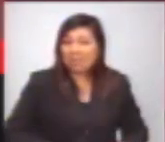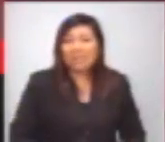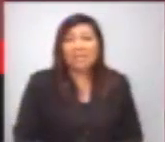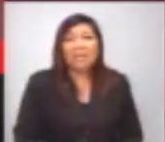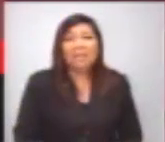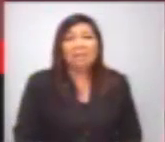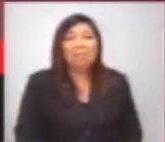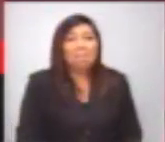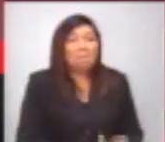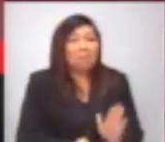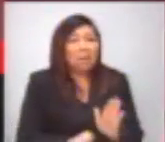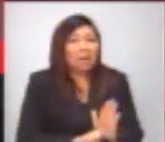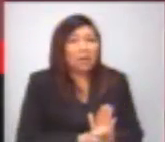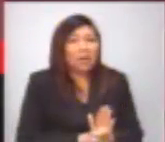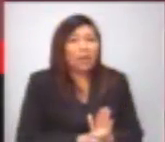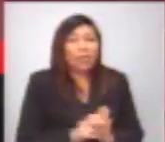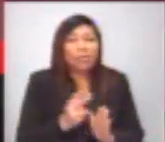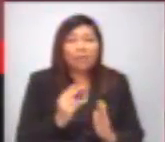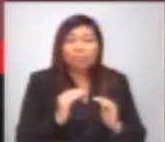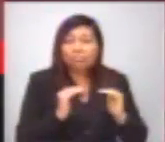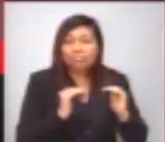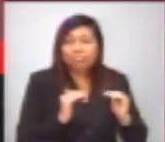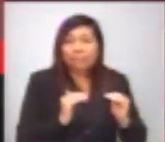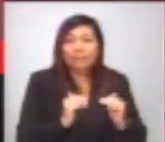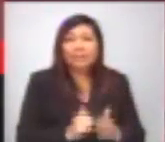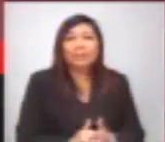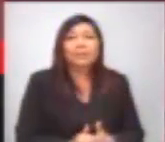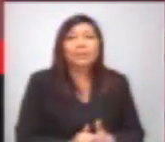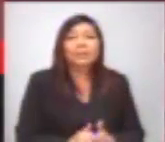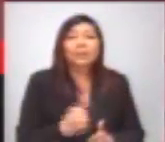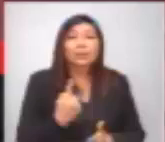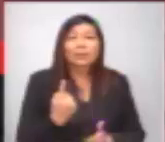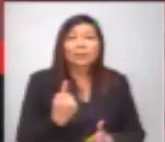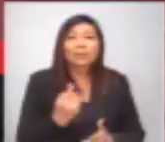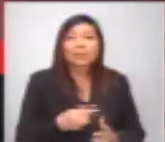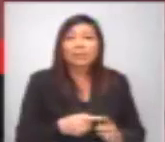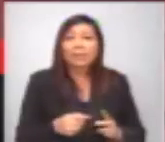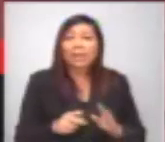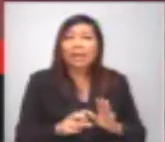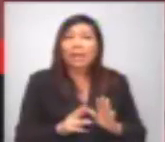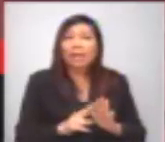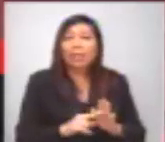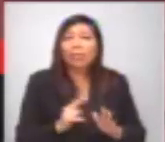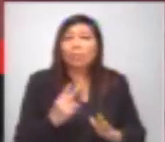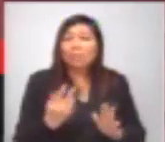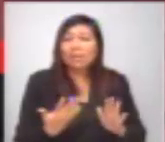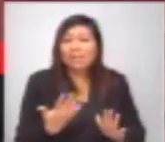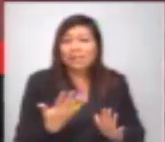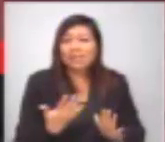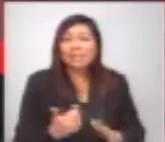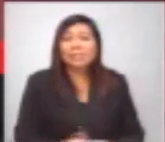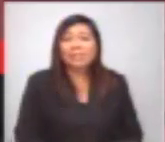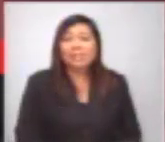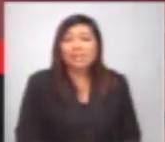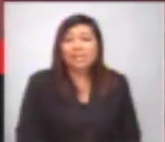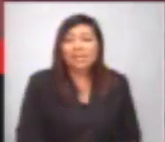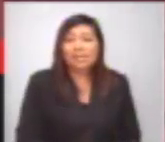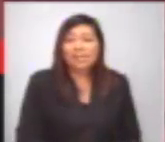ministra? Por ejemplo, ha habido dos parámetros que sean, uno se salió un reglamento del 2015 y ha habido una